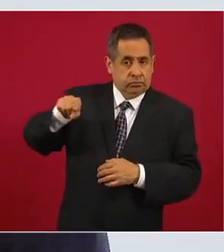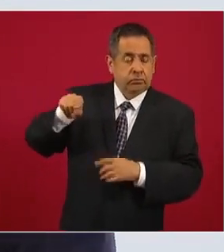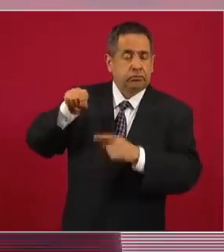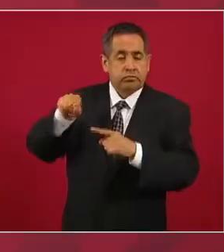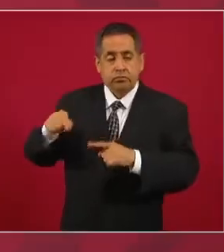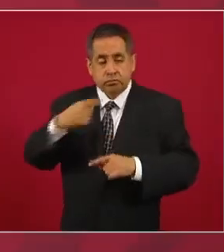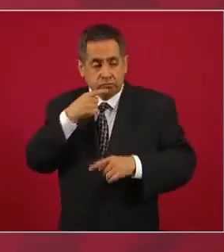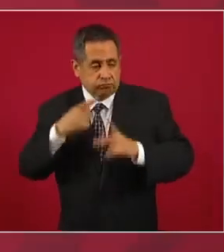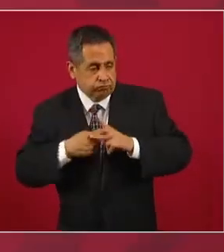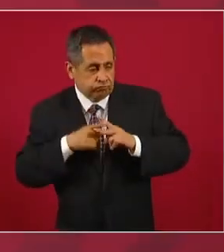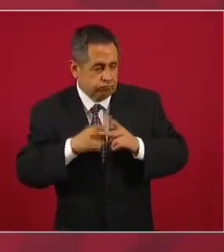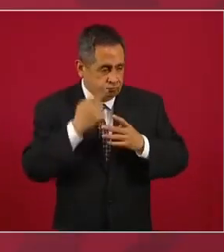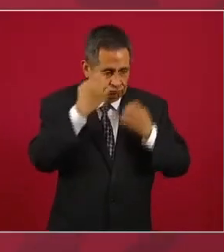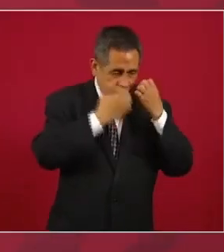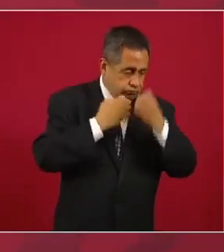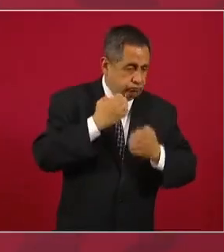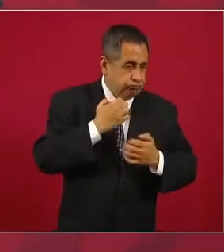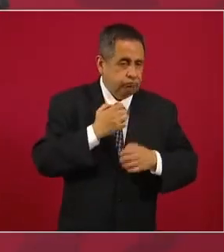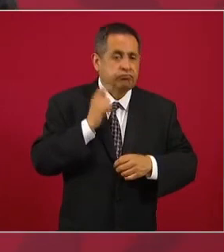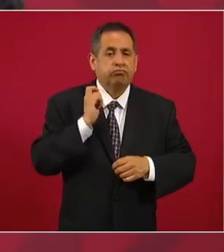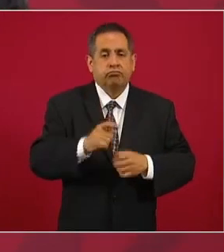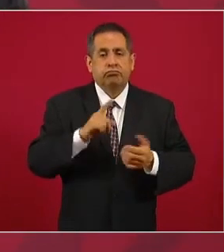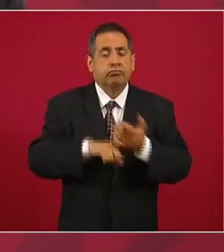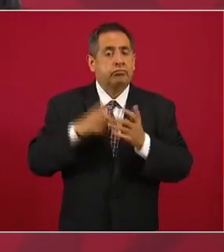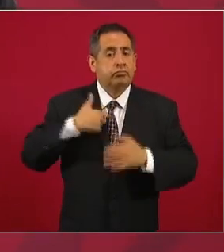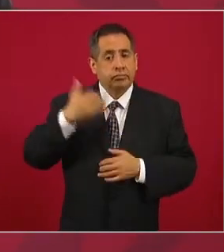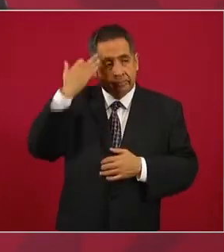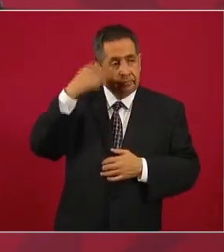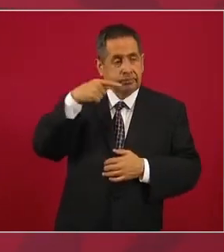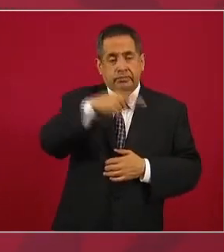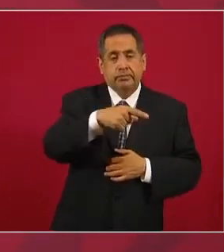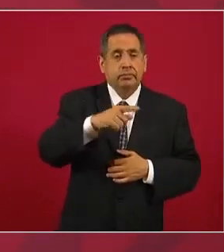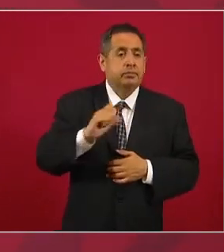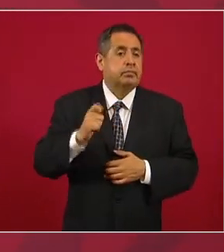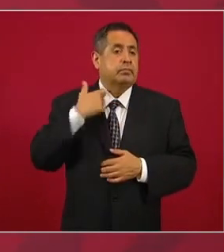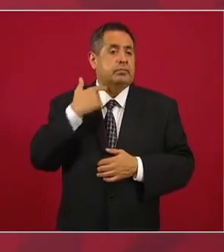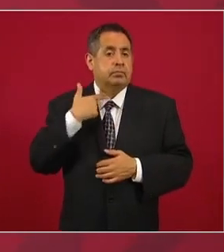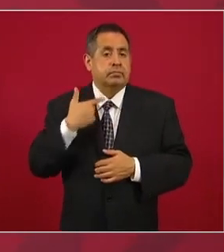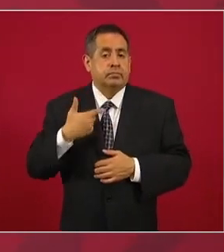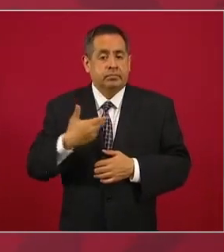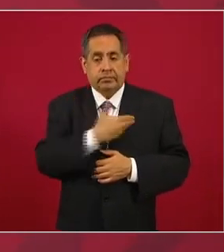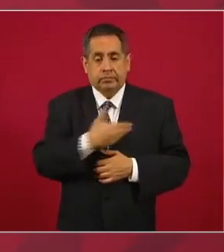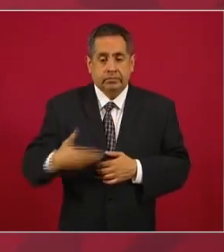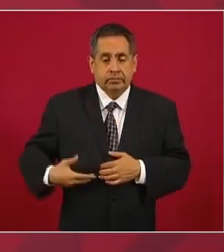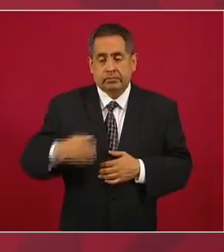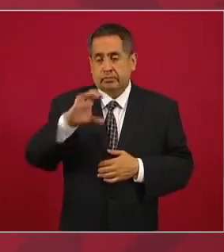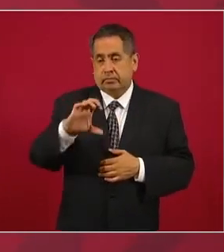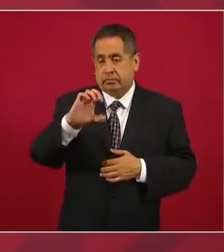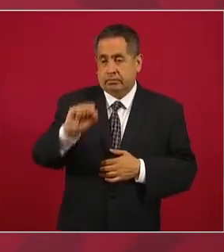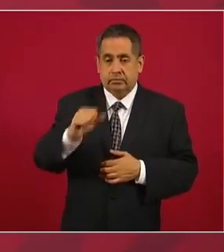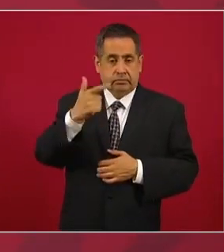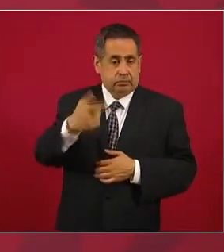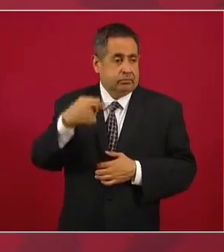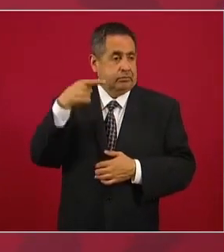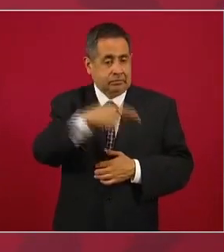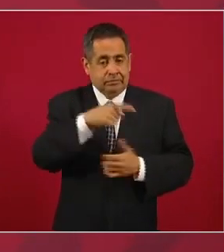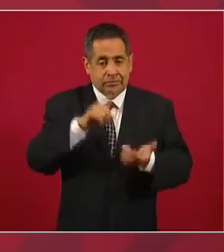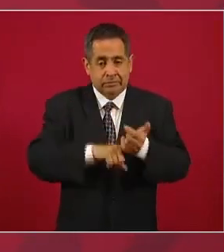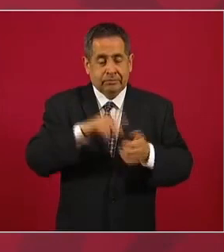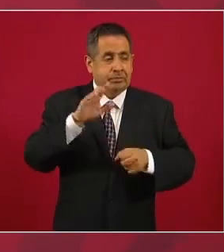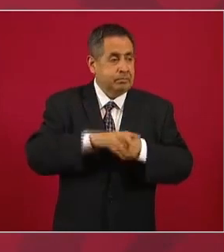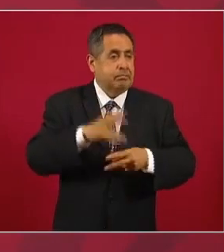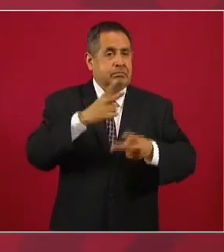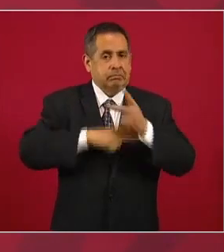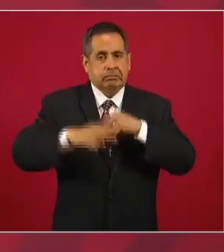OCDE, fue en el sexenio de Carlos Salinas de Gortari cuando